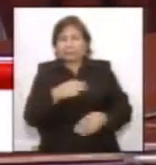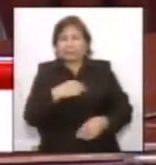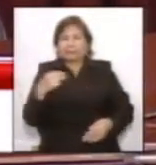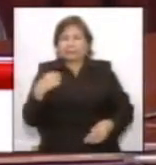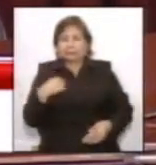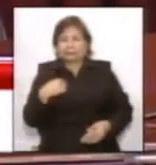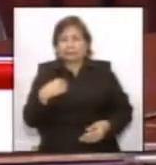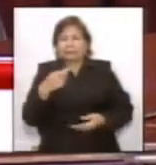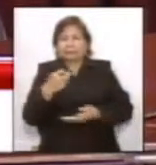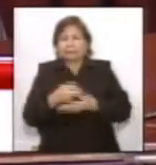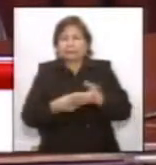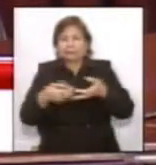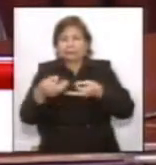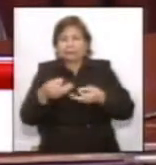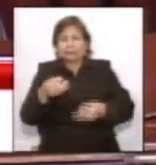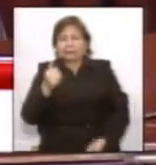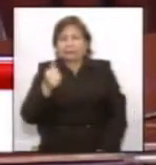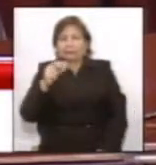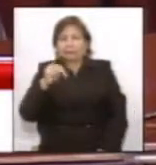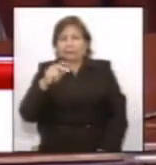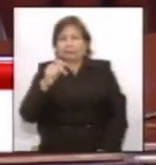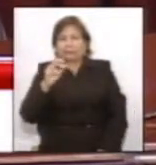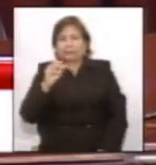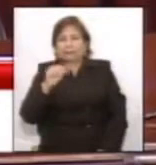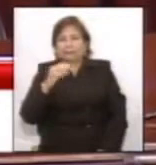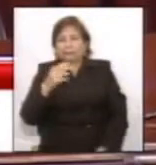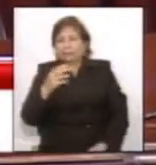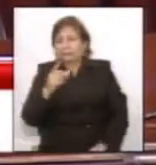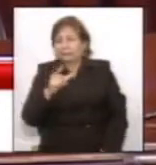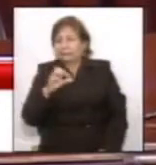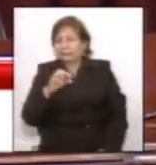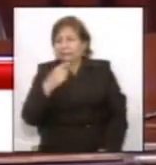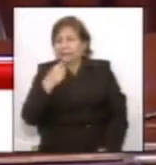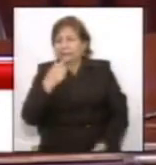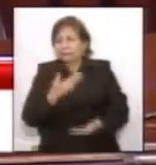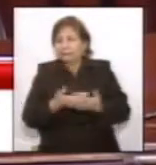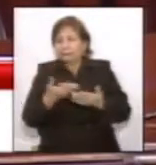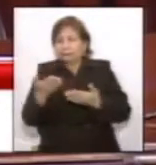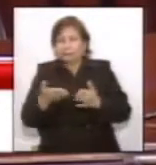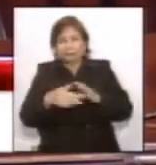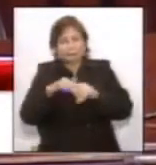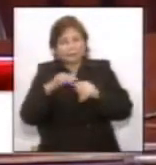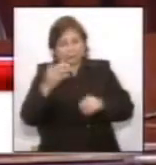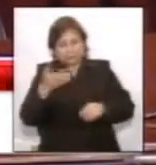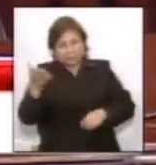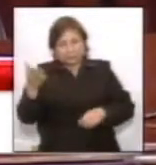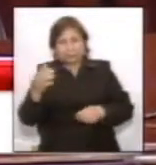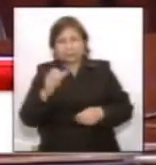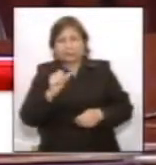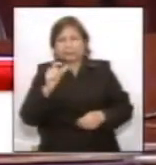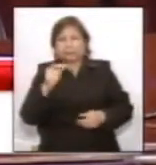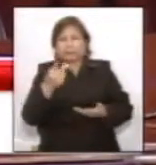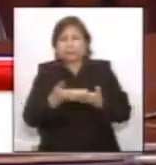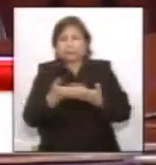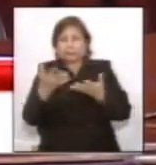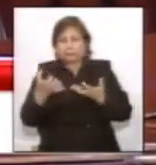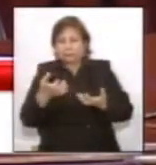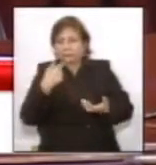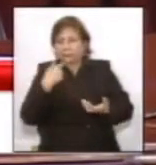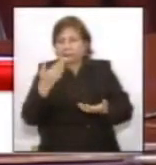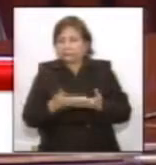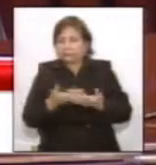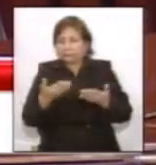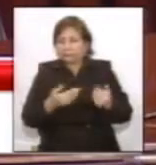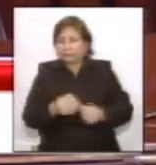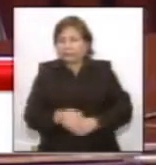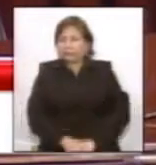ministra de Economía y Finanzas, señorita María Antonieta Alba Luperdi, y le invitan a abandonar la sala de sesiones en el momento que